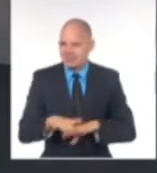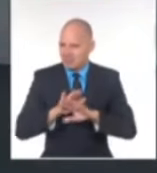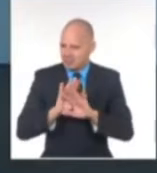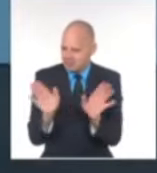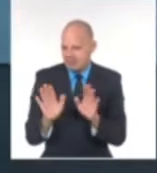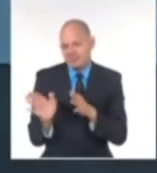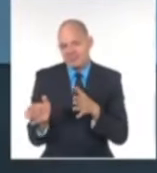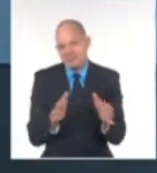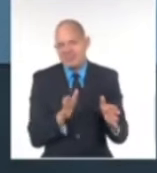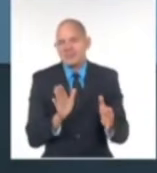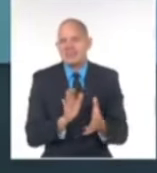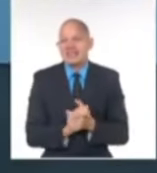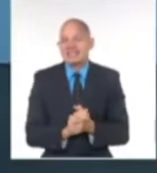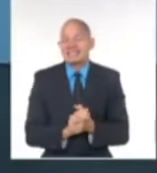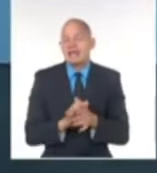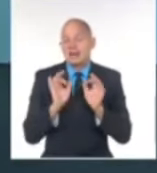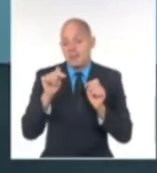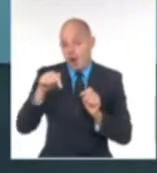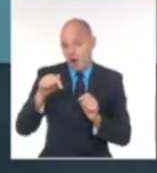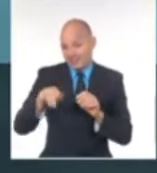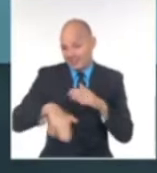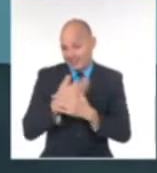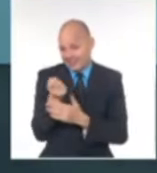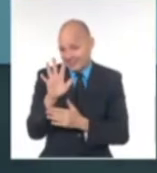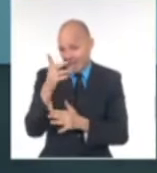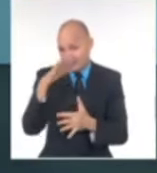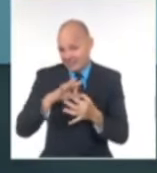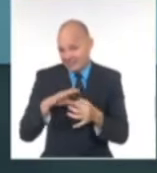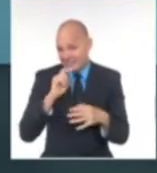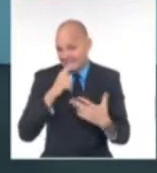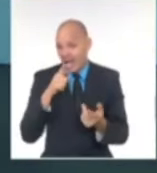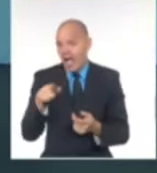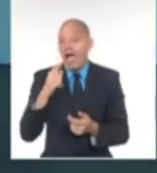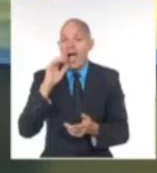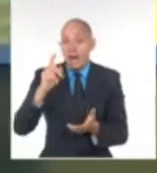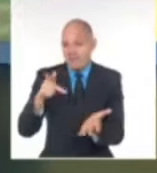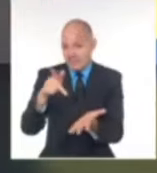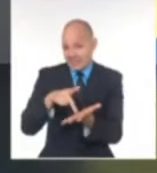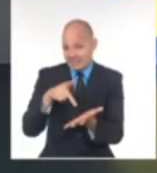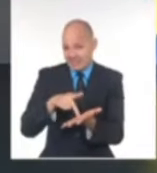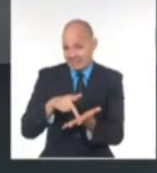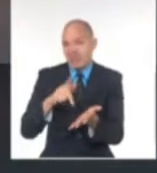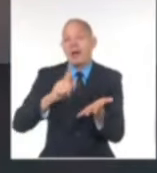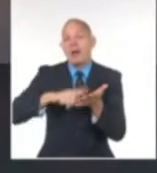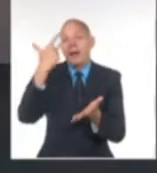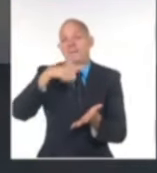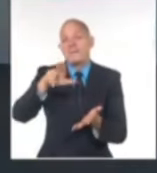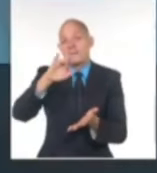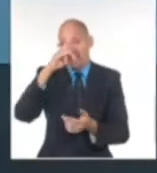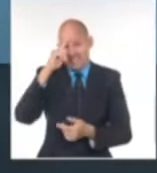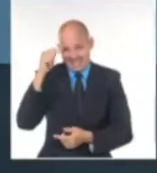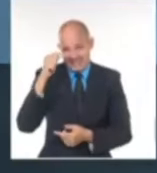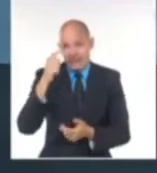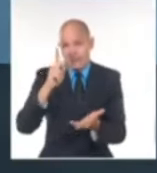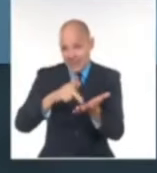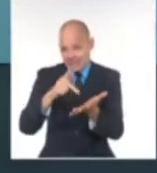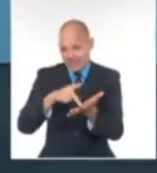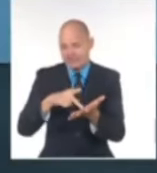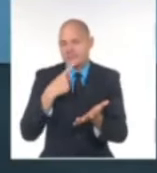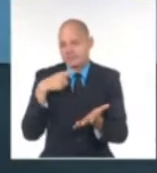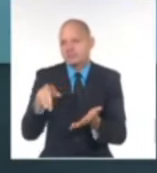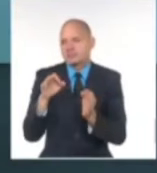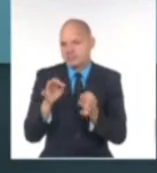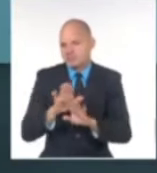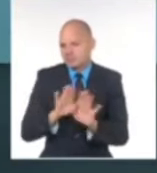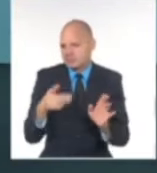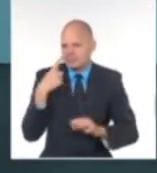pues este 5 de agosto en París se vivió una jornada donde Cuba estuvo presente incluso